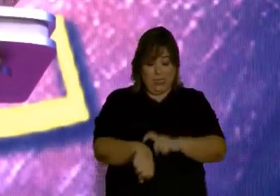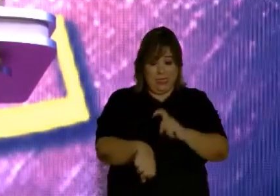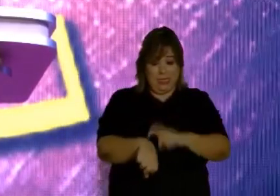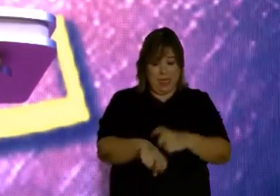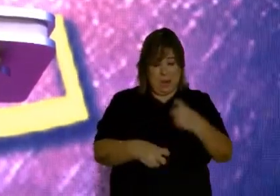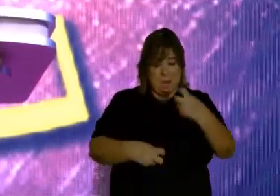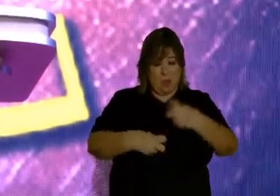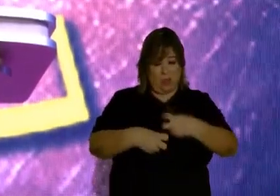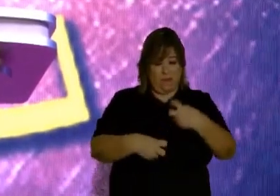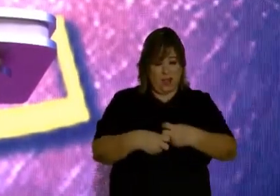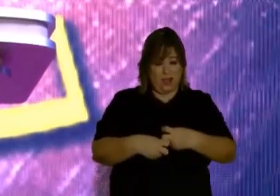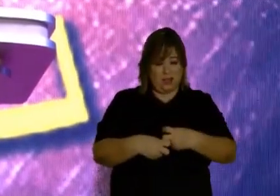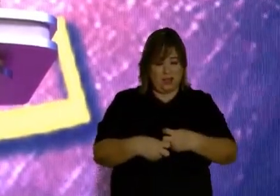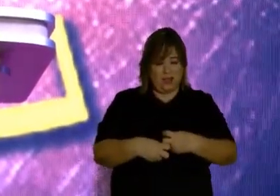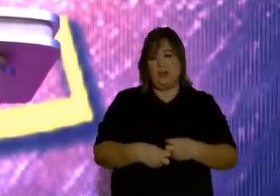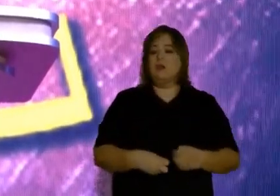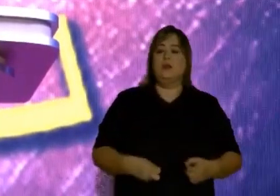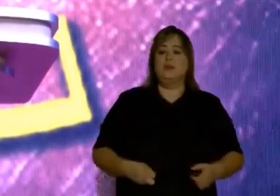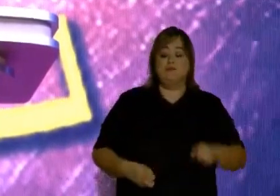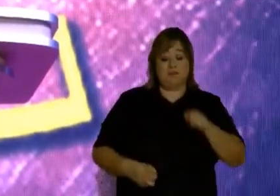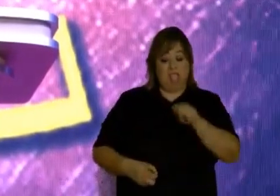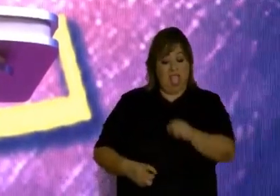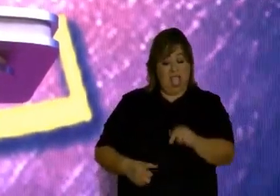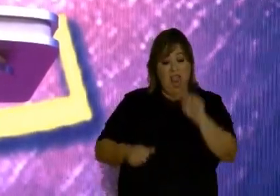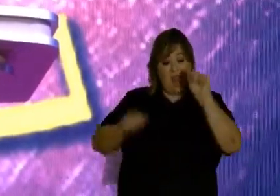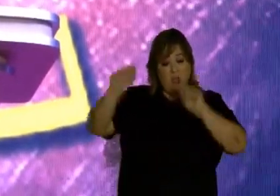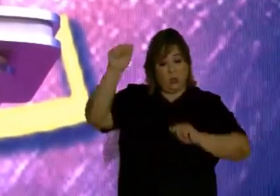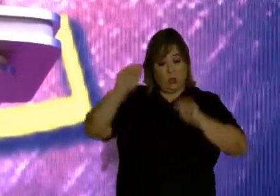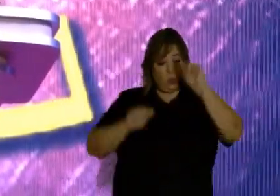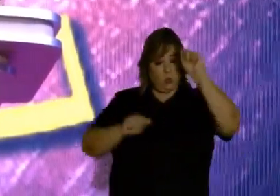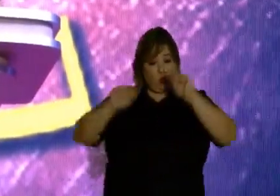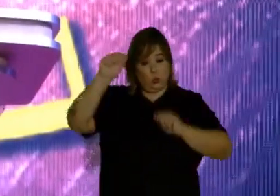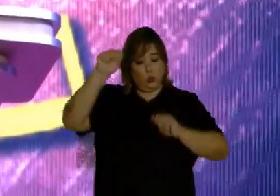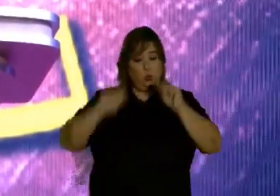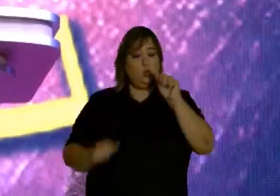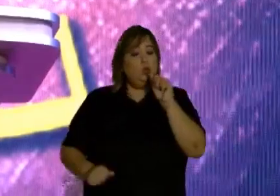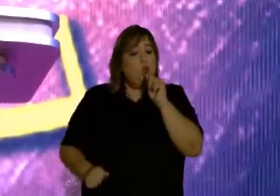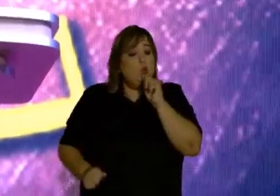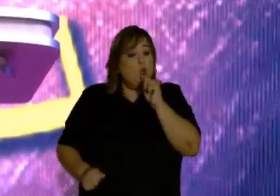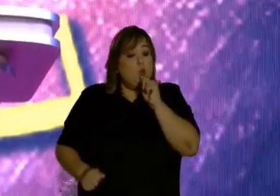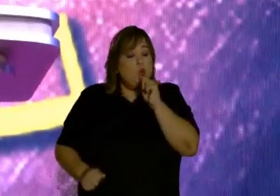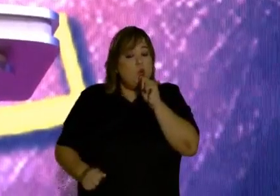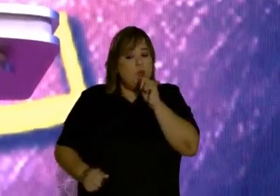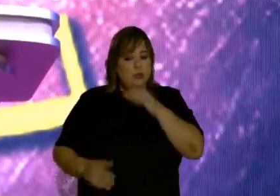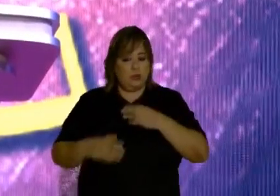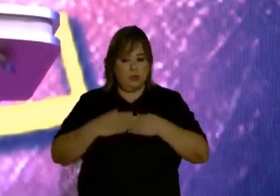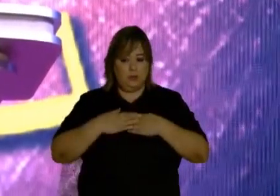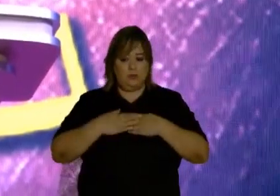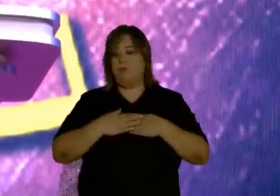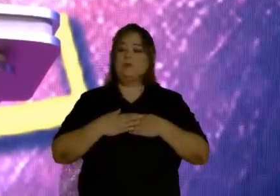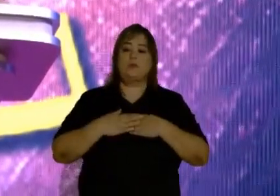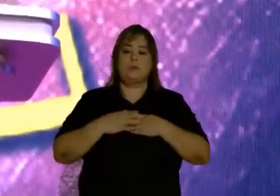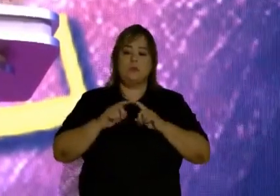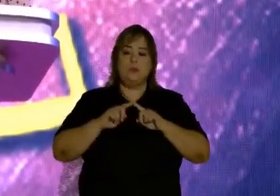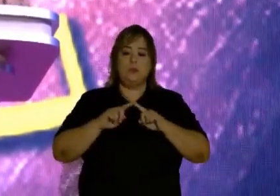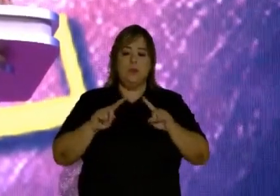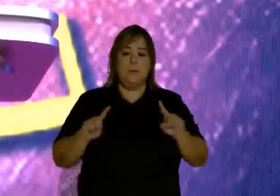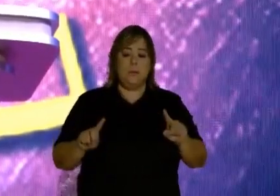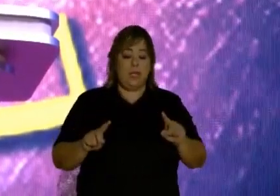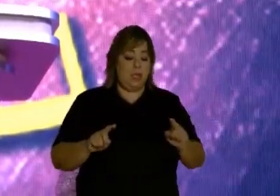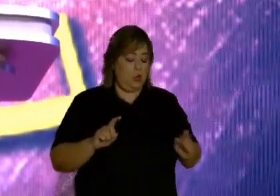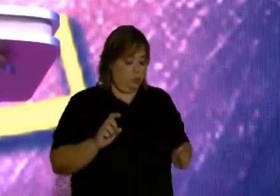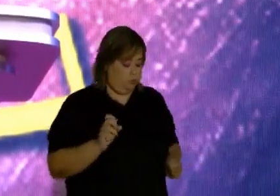más vulnerables. Su duda secreta se hizo pública porque ¿será